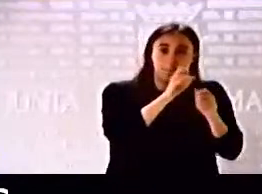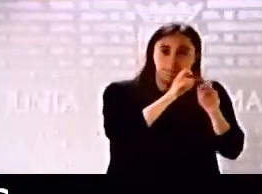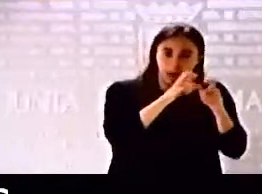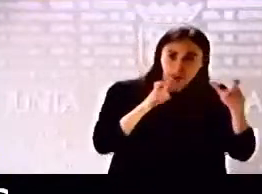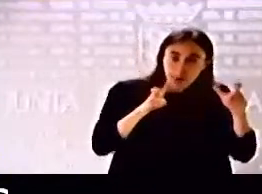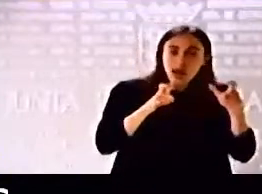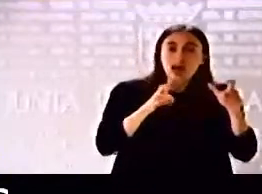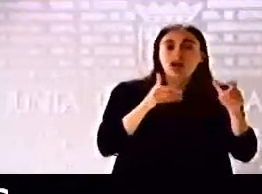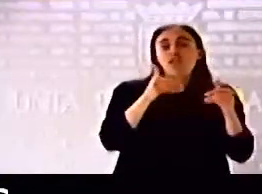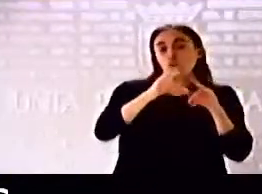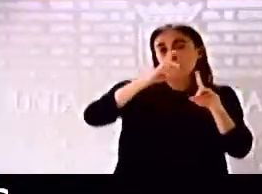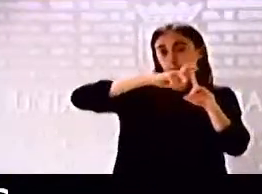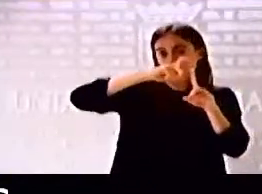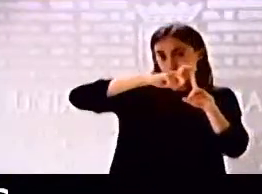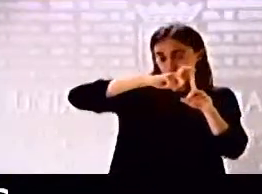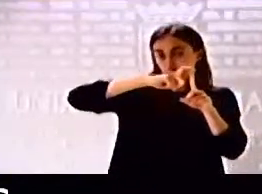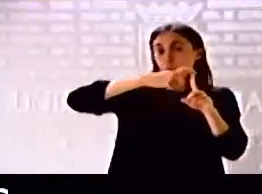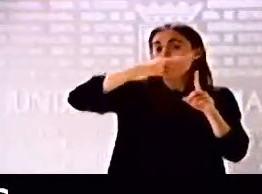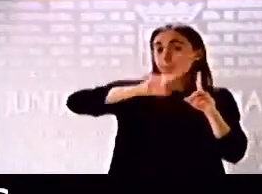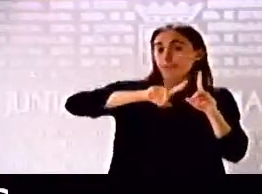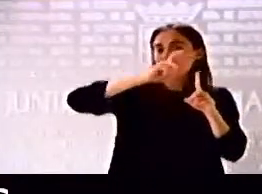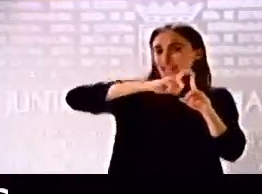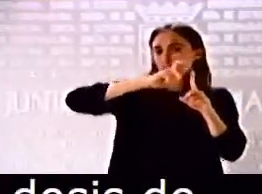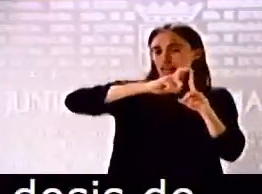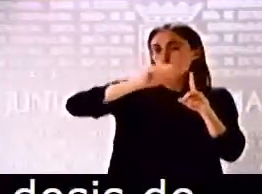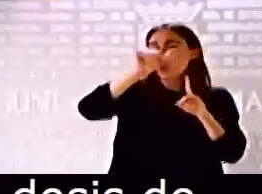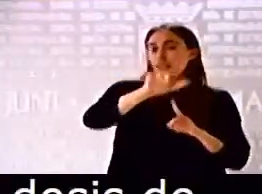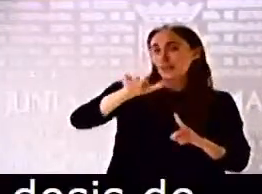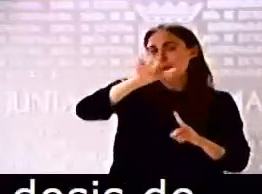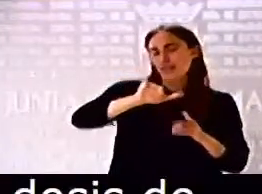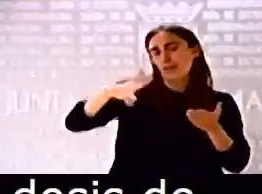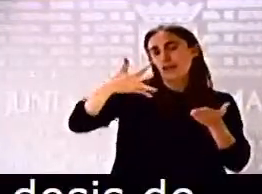para el mes de mayo, para todas las semanas del mes de mayo.